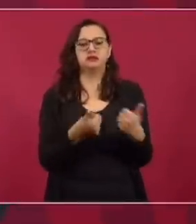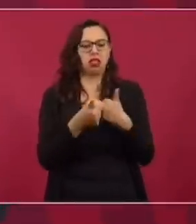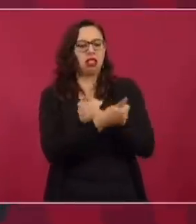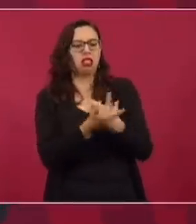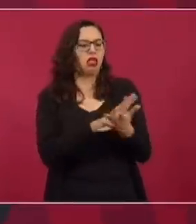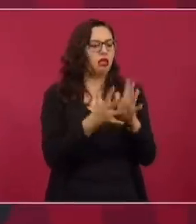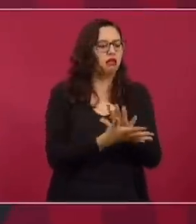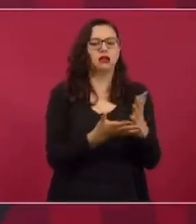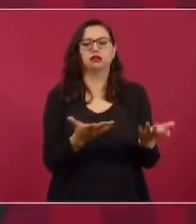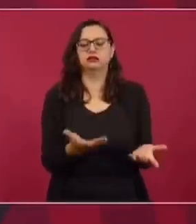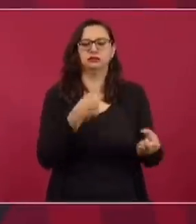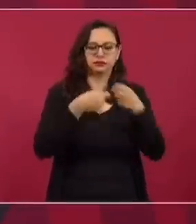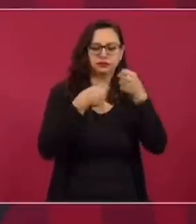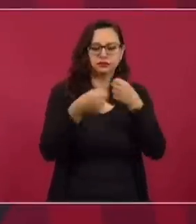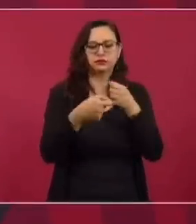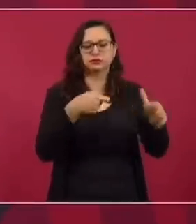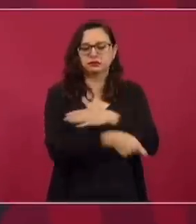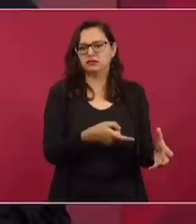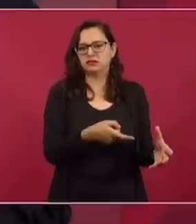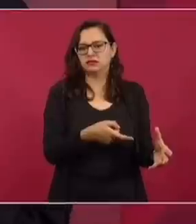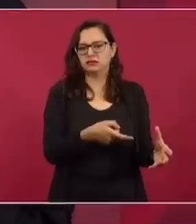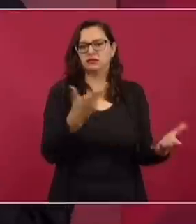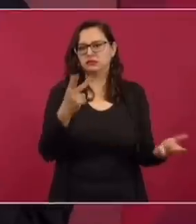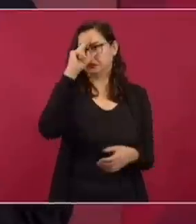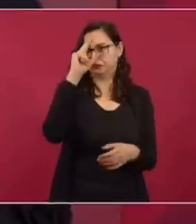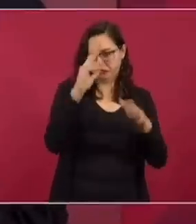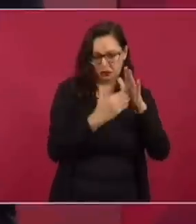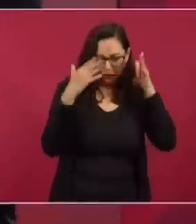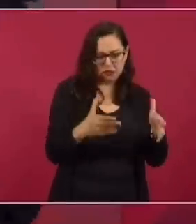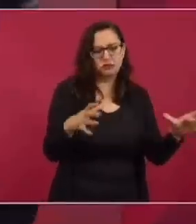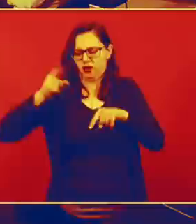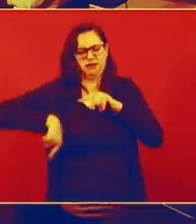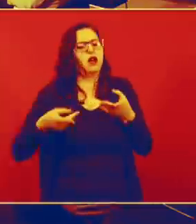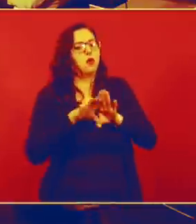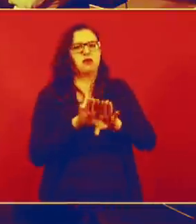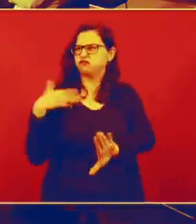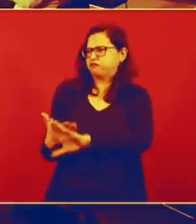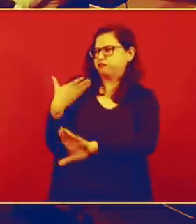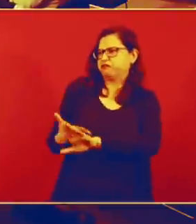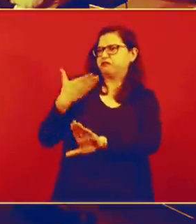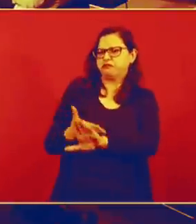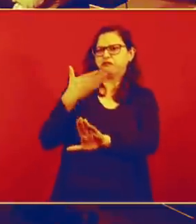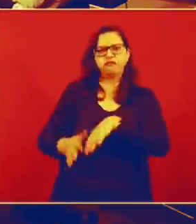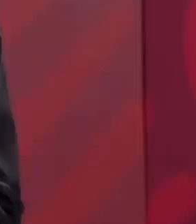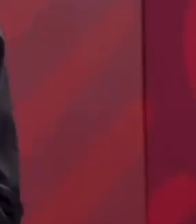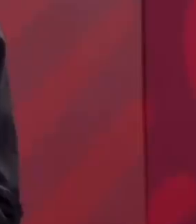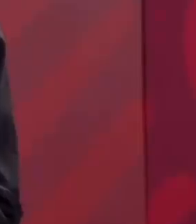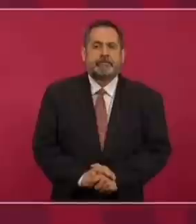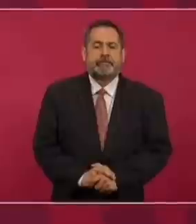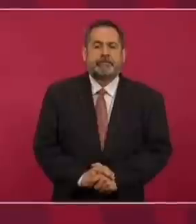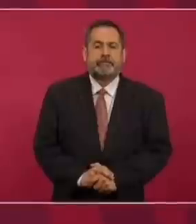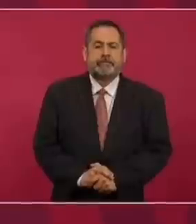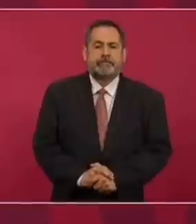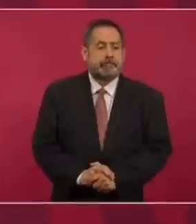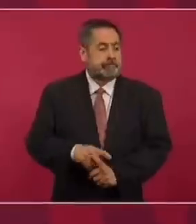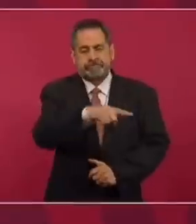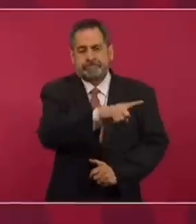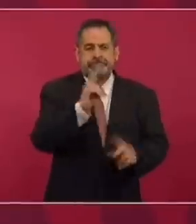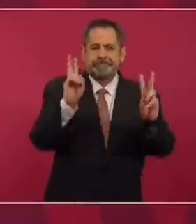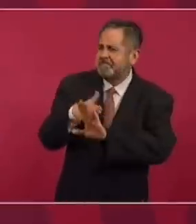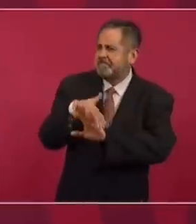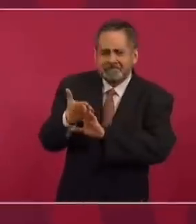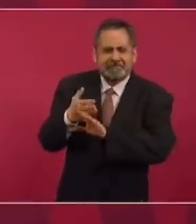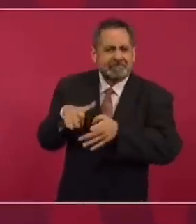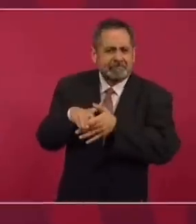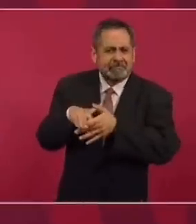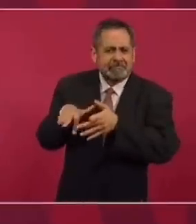y los periodistas vendidos o alquilados o los intelectuales orgánicos, ¿a qué apuestan? Al golpismo mediático, con guerra sucia